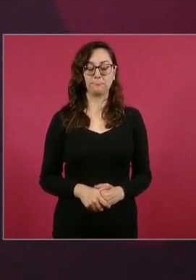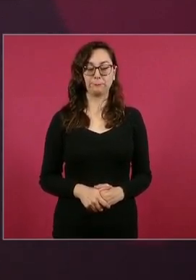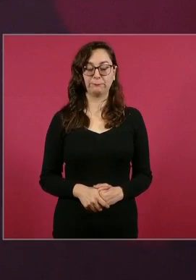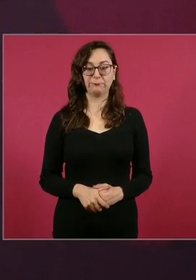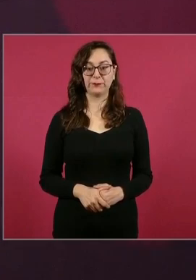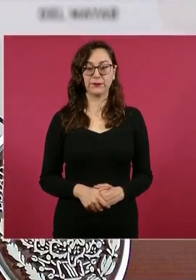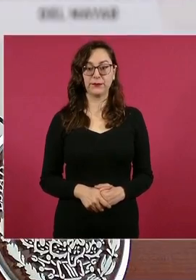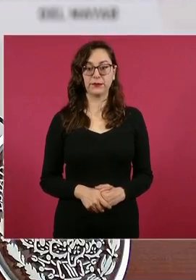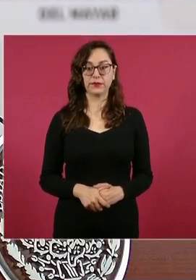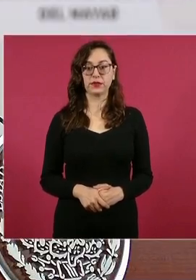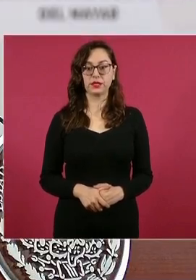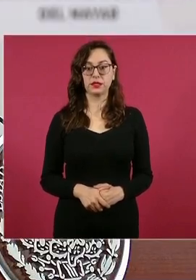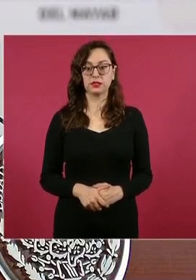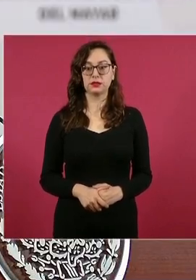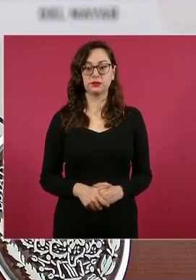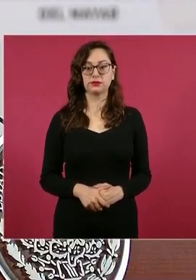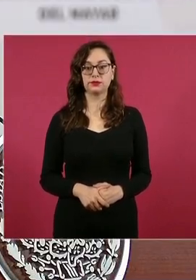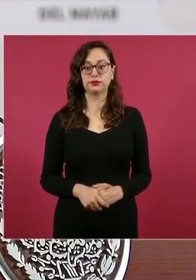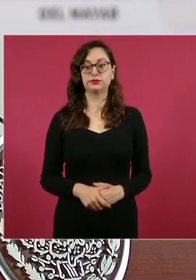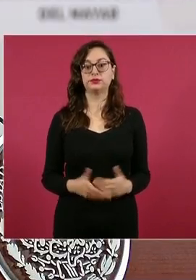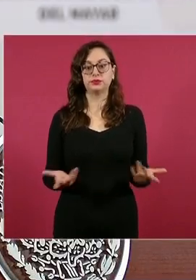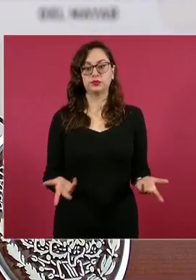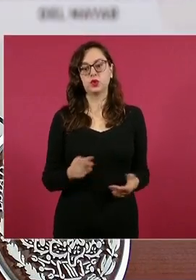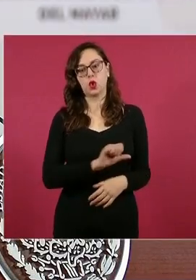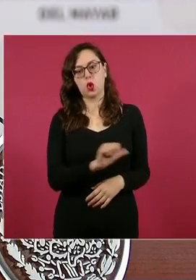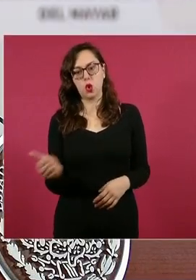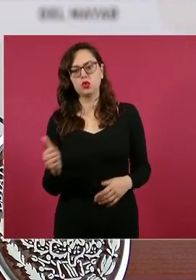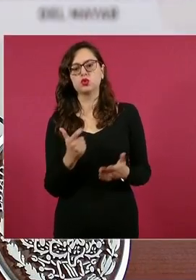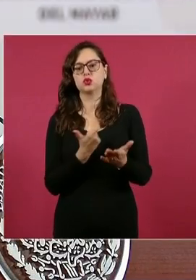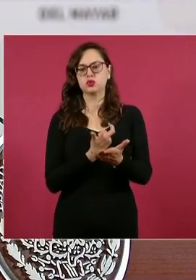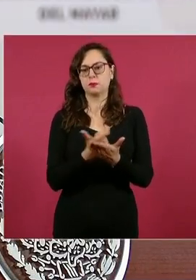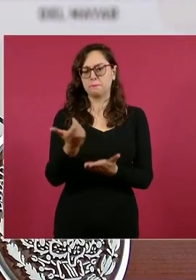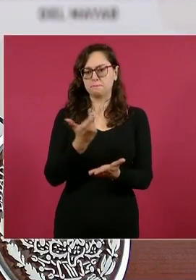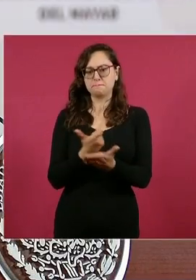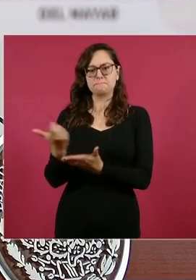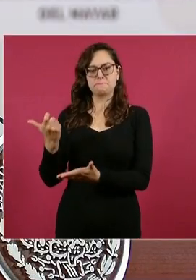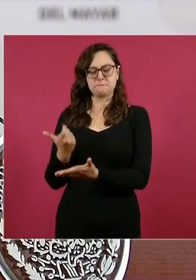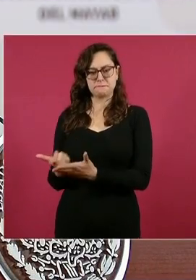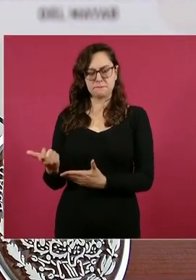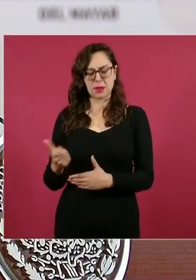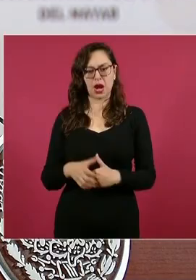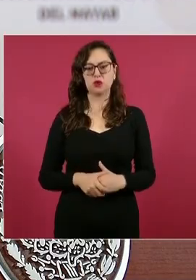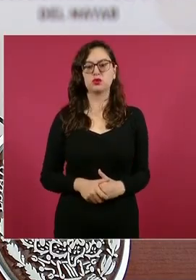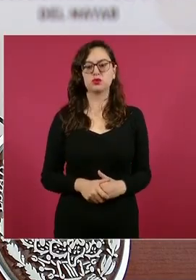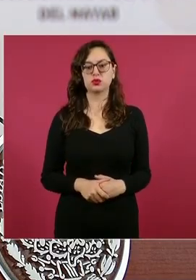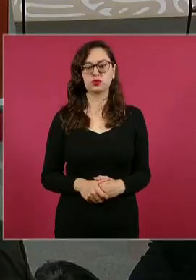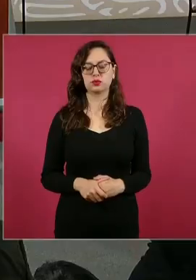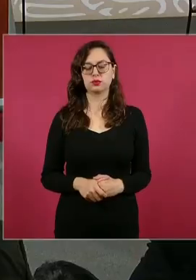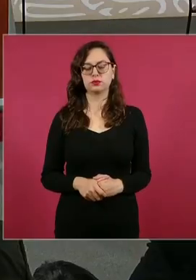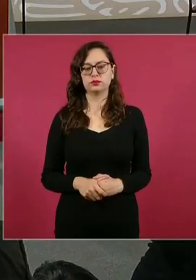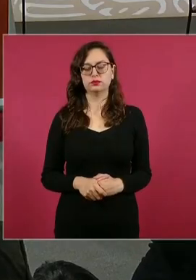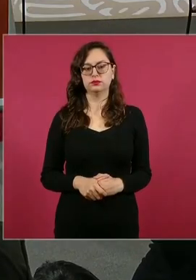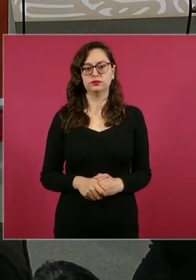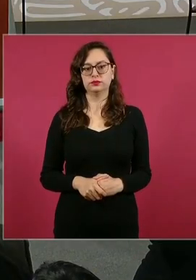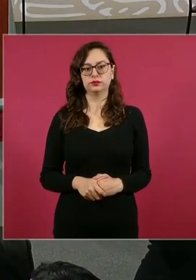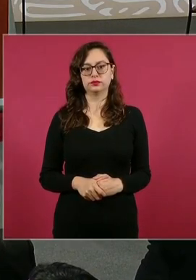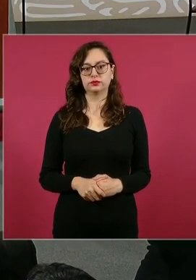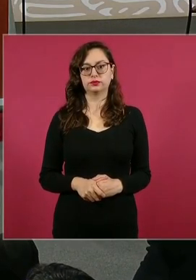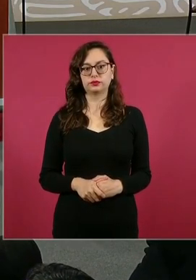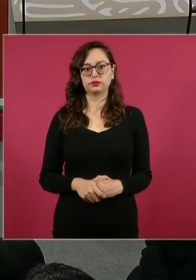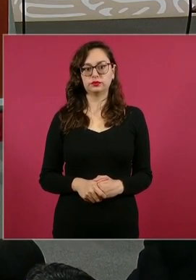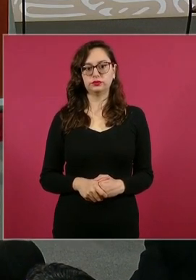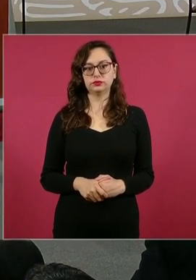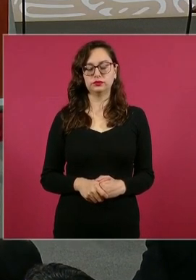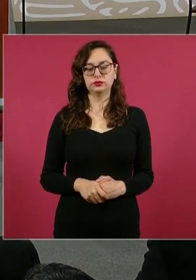ahora vamos a ver otros pagos los pagos por